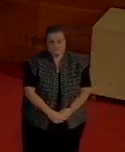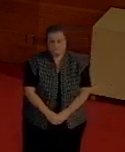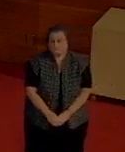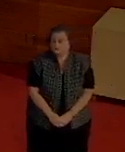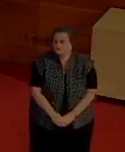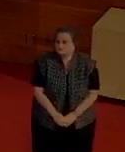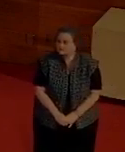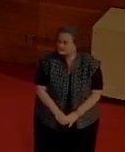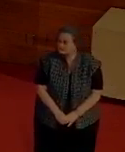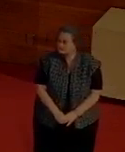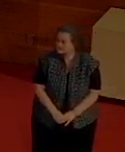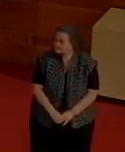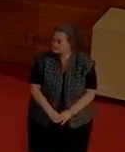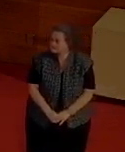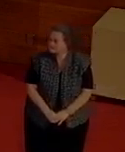comentario